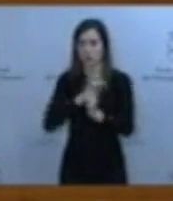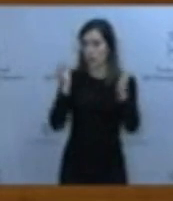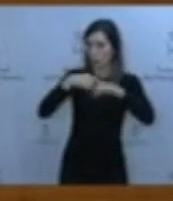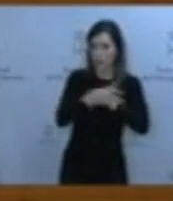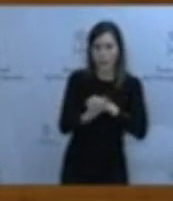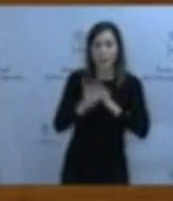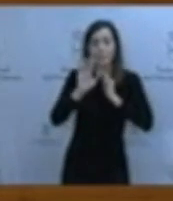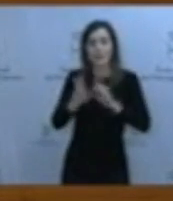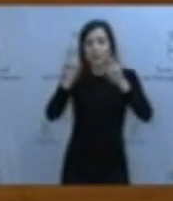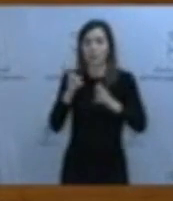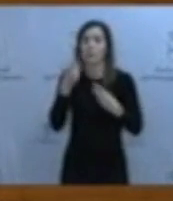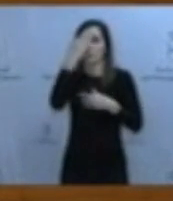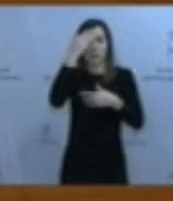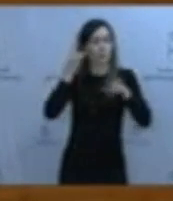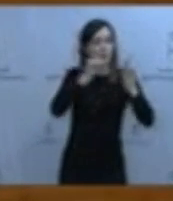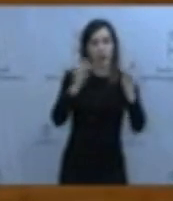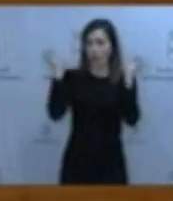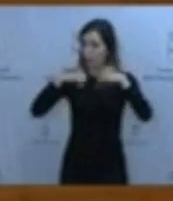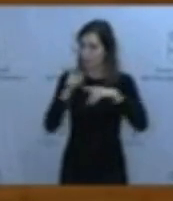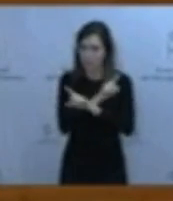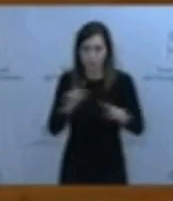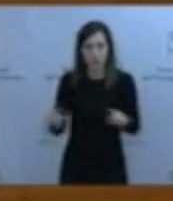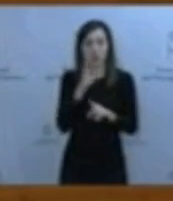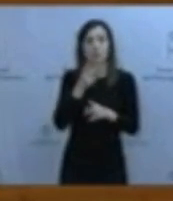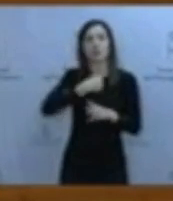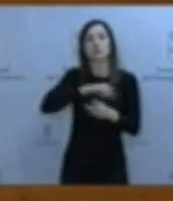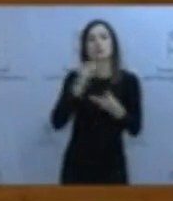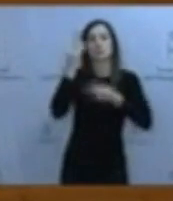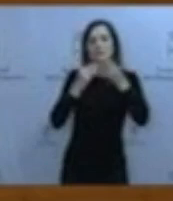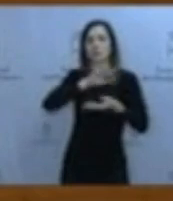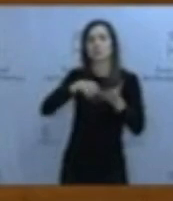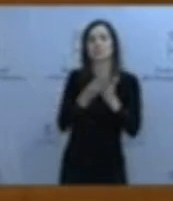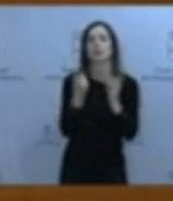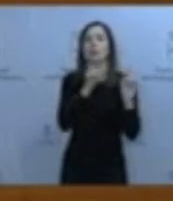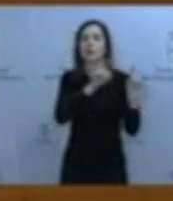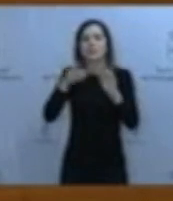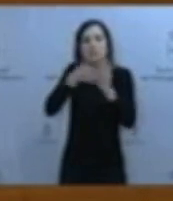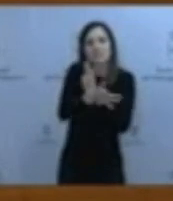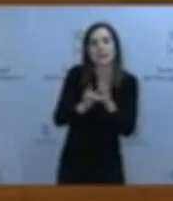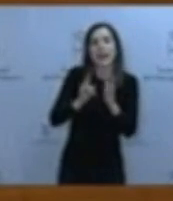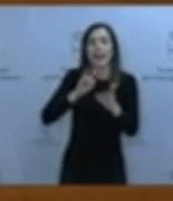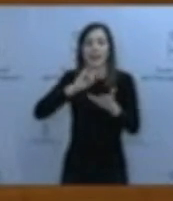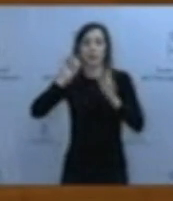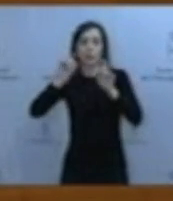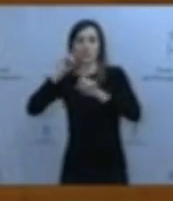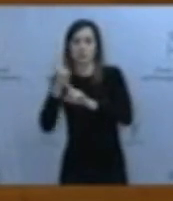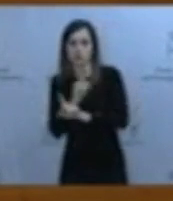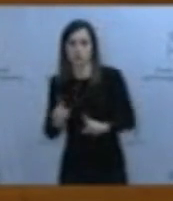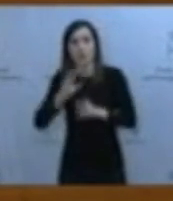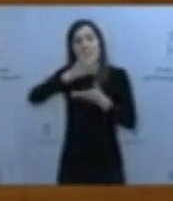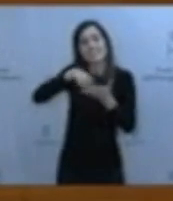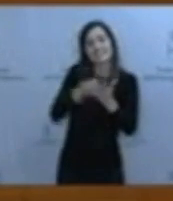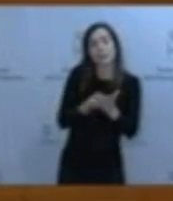principio pedagógico. No entendemos que el sistema educativo pueda ser otra cosa que educativo. Entendemos que el sistema educativo tiene que